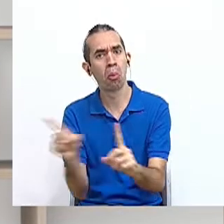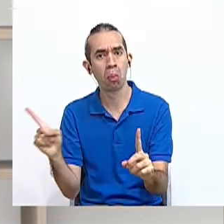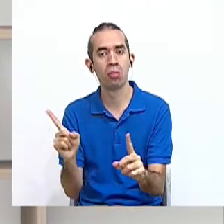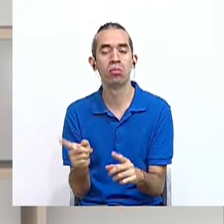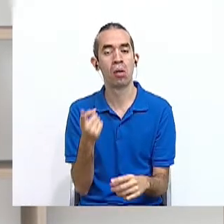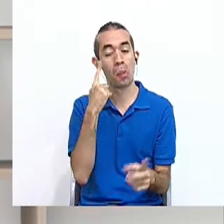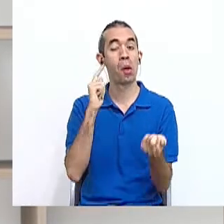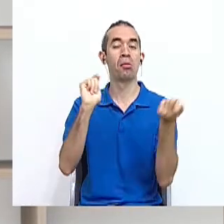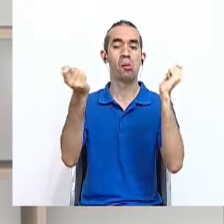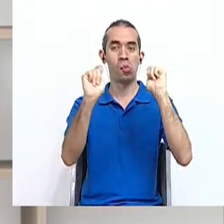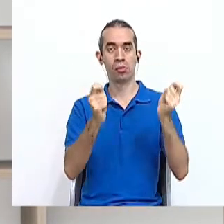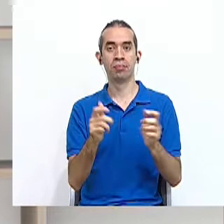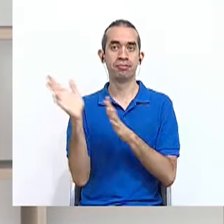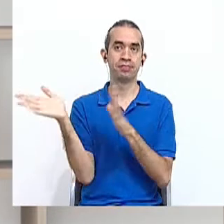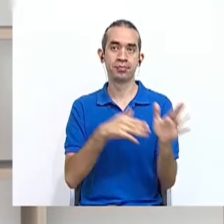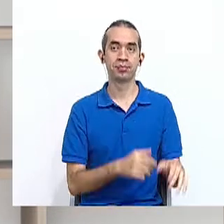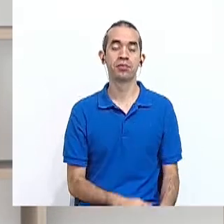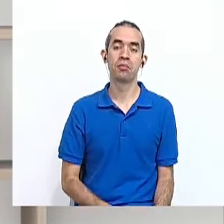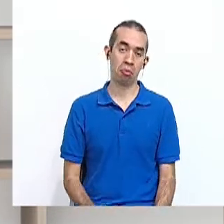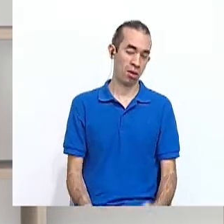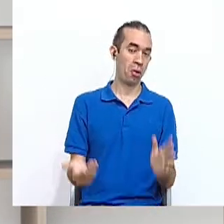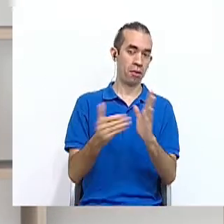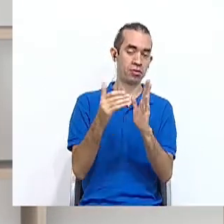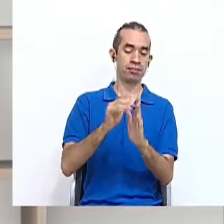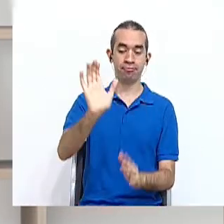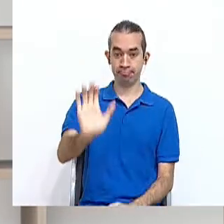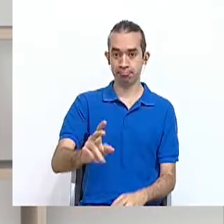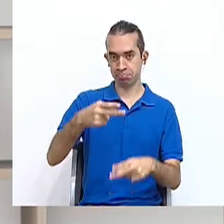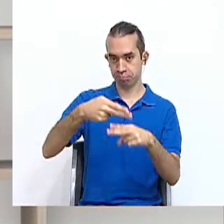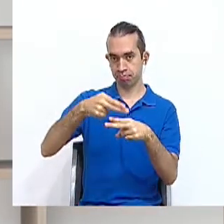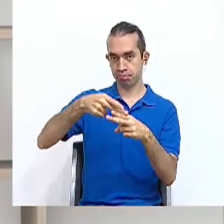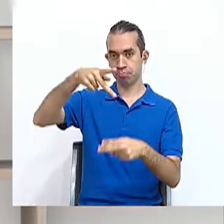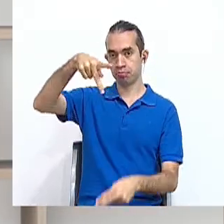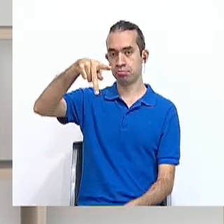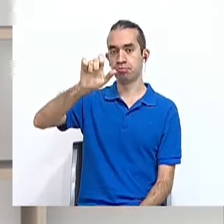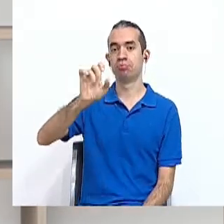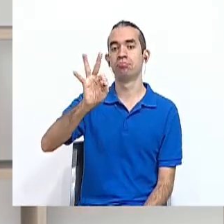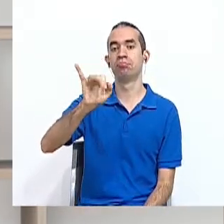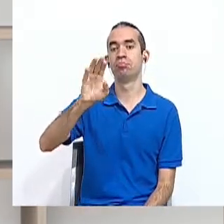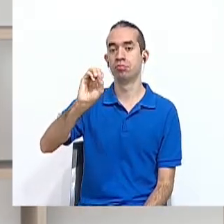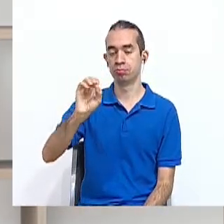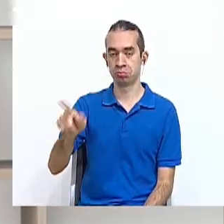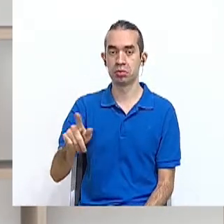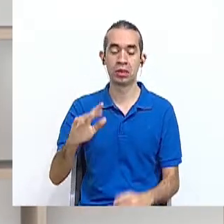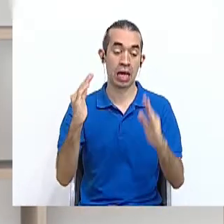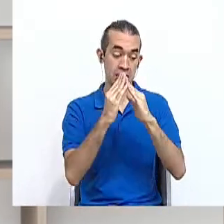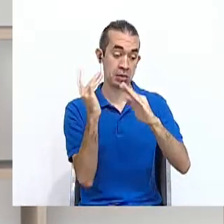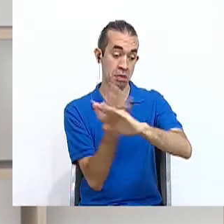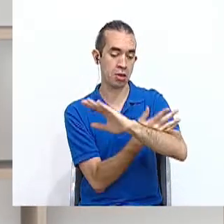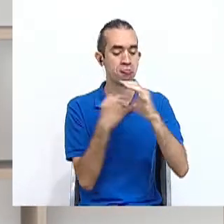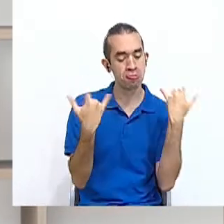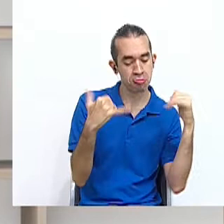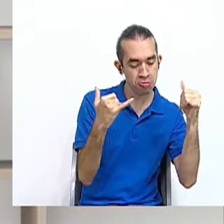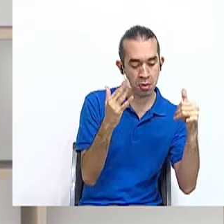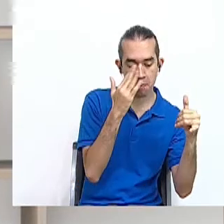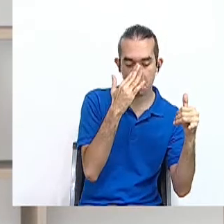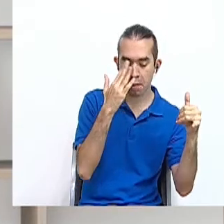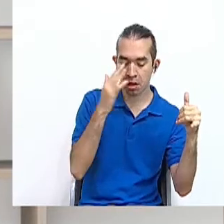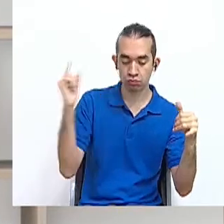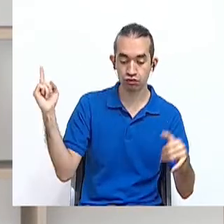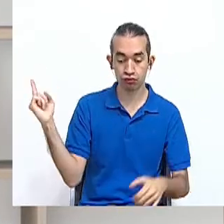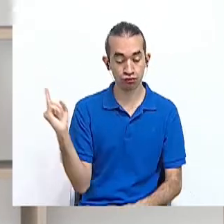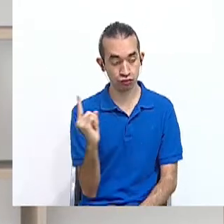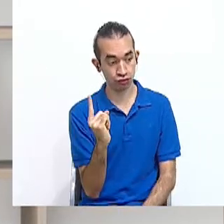podemos arreglar. Dice, un niño llamado Pepito estaba jugando en el patio de su casa. Su madre le